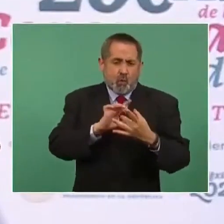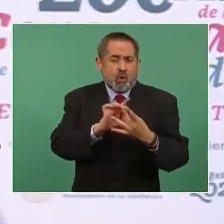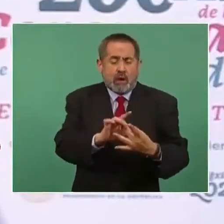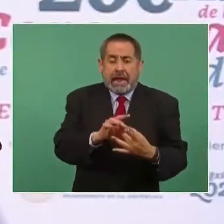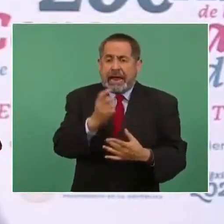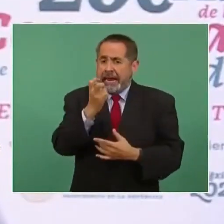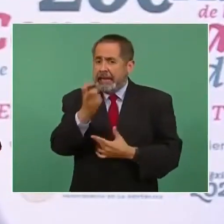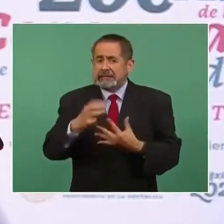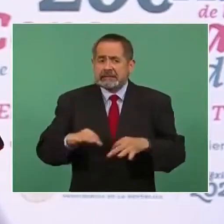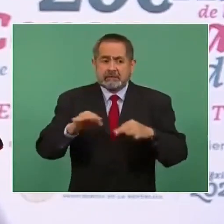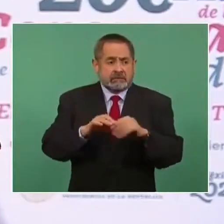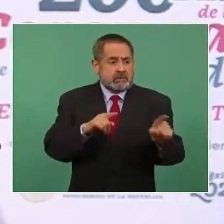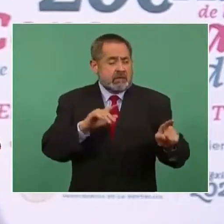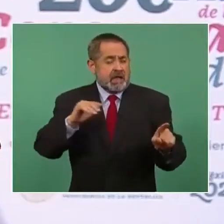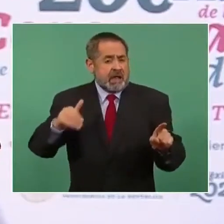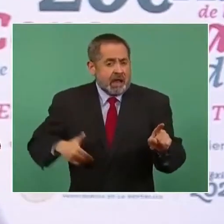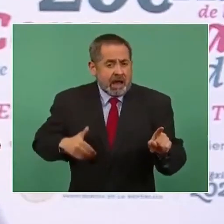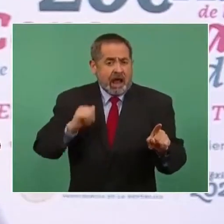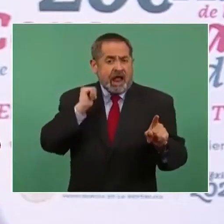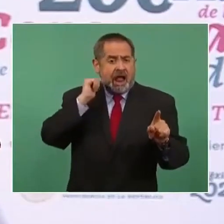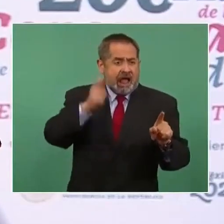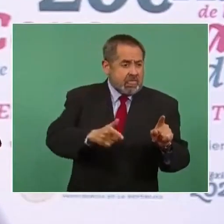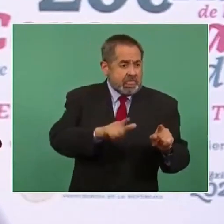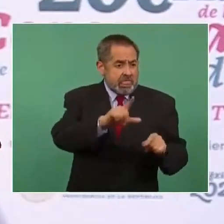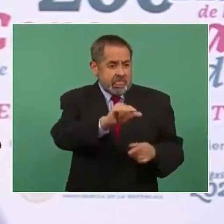celebrando lo de